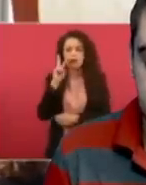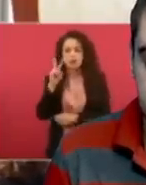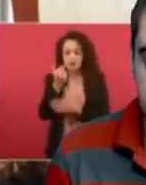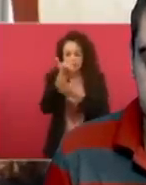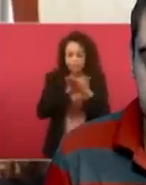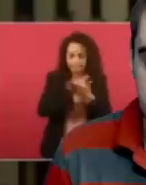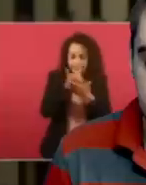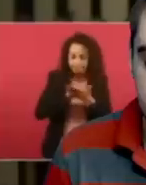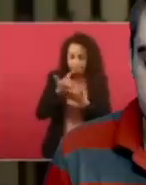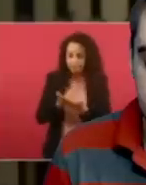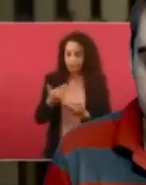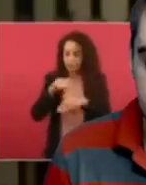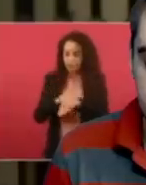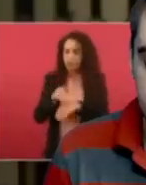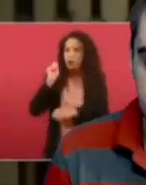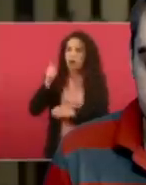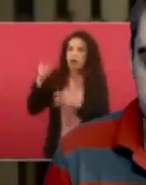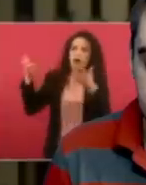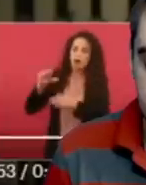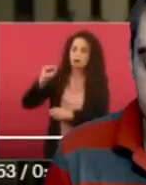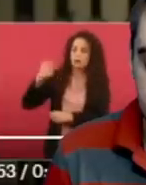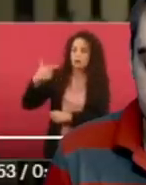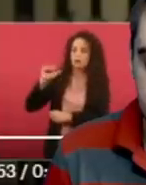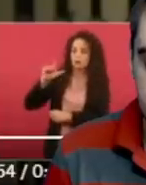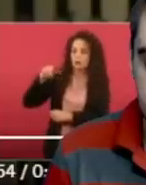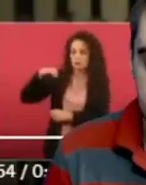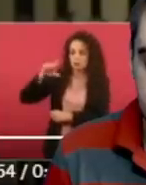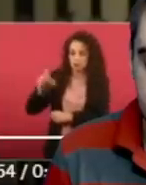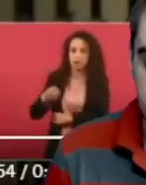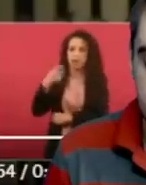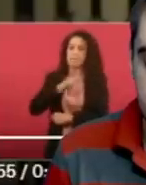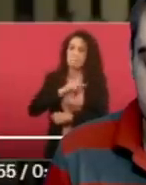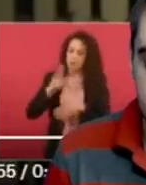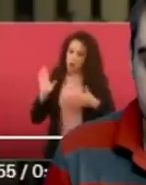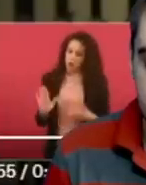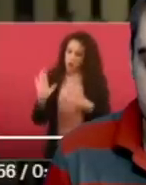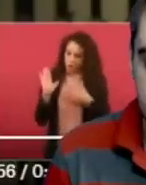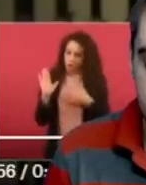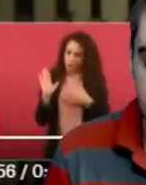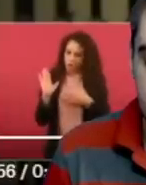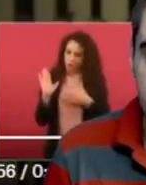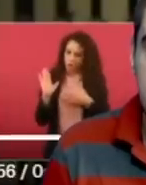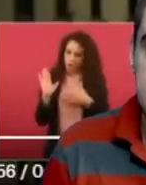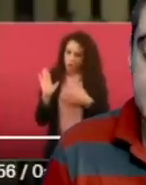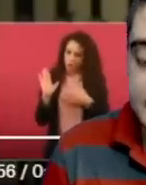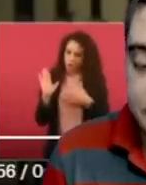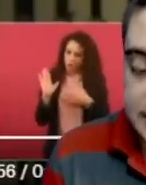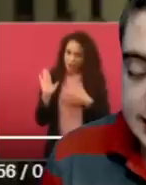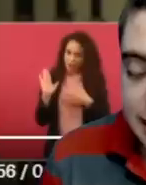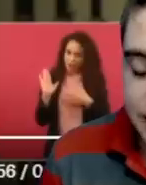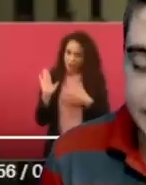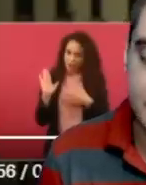Segalmex. Okay, muchas gracias. Entonces hacemos ese compromiso, sí, de informar en relación a esta empresa española. Y es